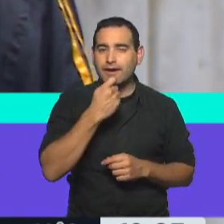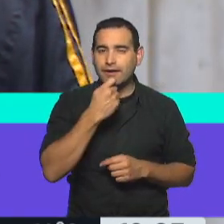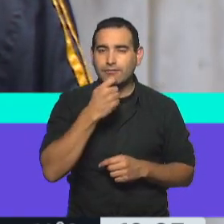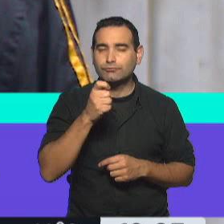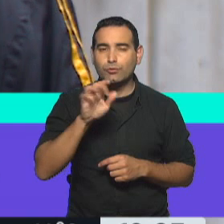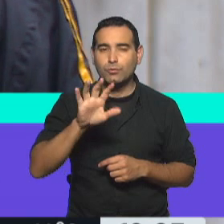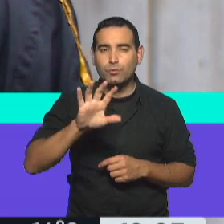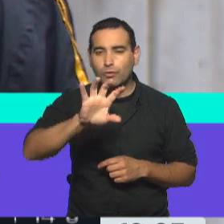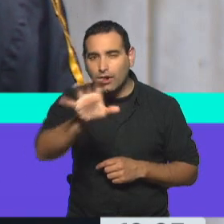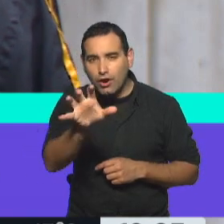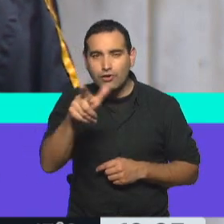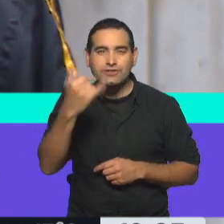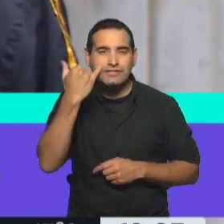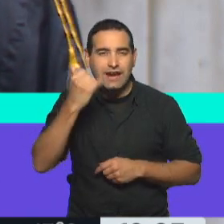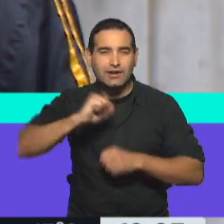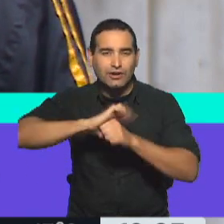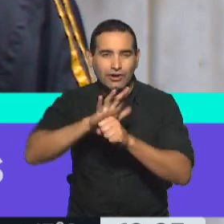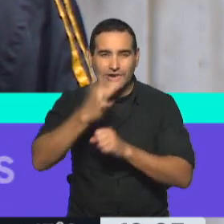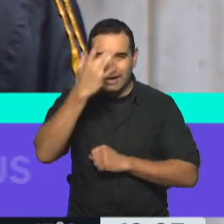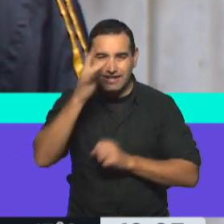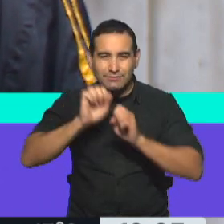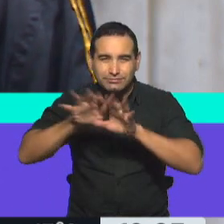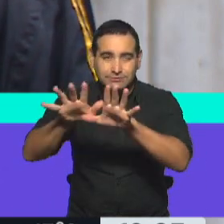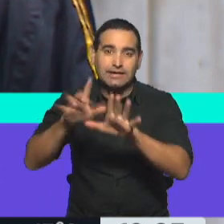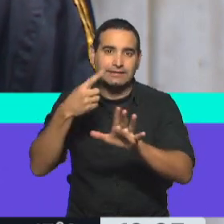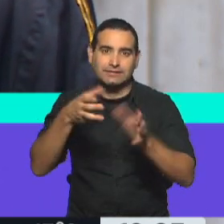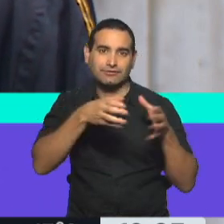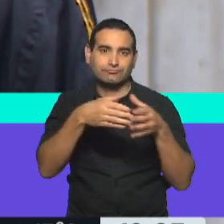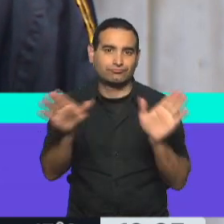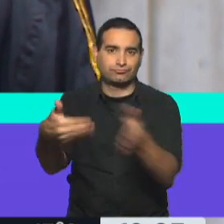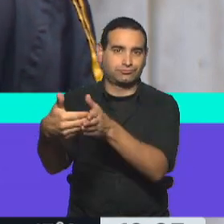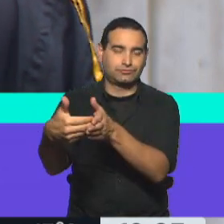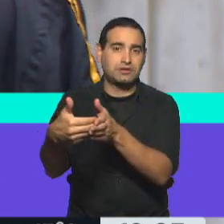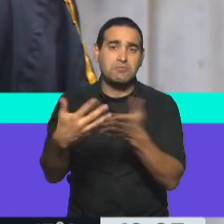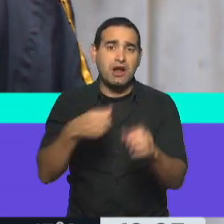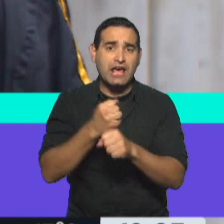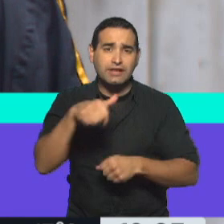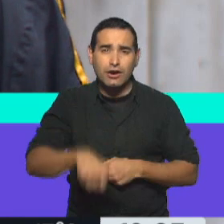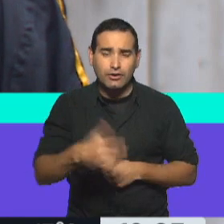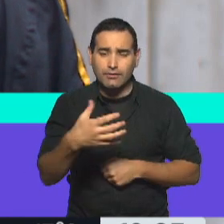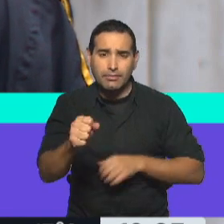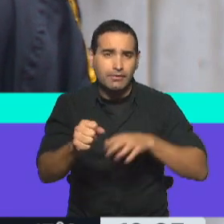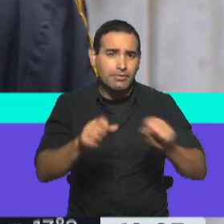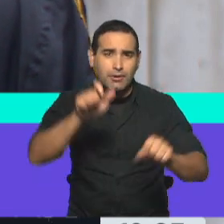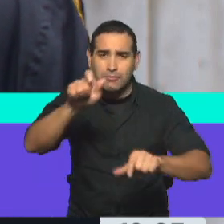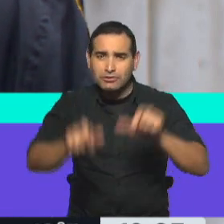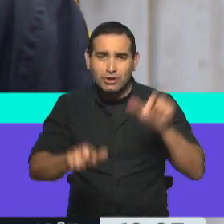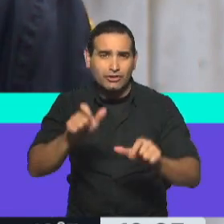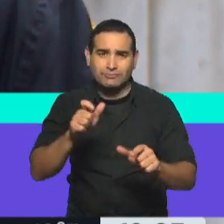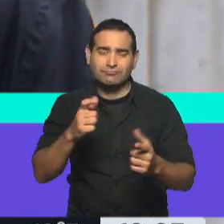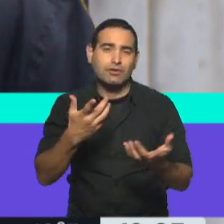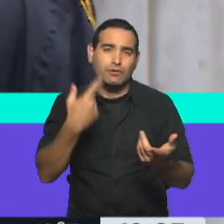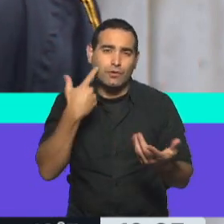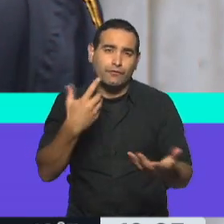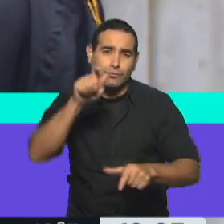está contagiada en el país, lo que tenés que tratar de hacer es aislarla. Pero por ahora se han detectado casos aislados, todos